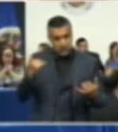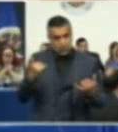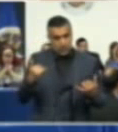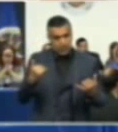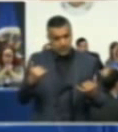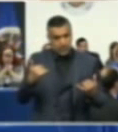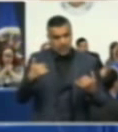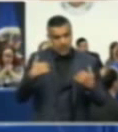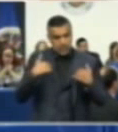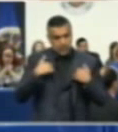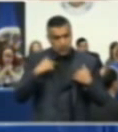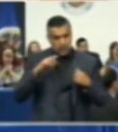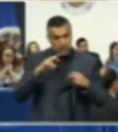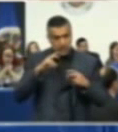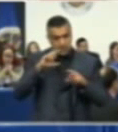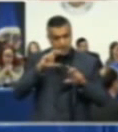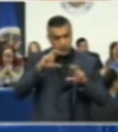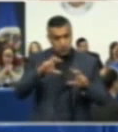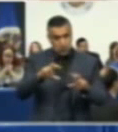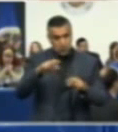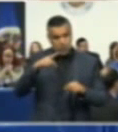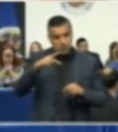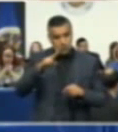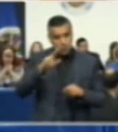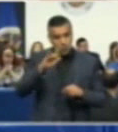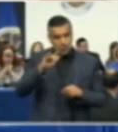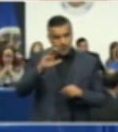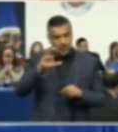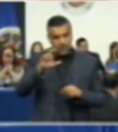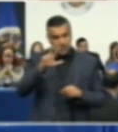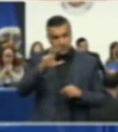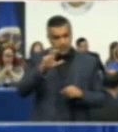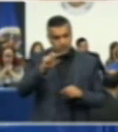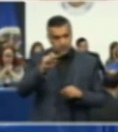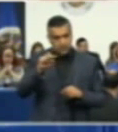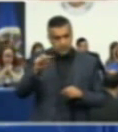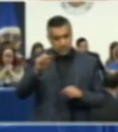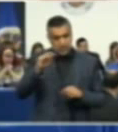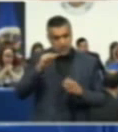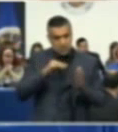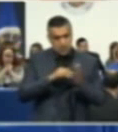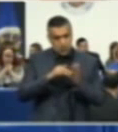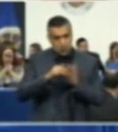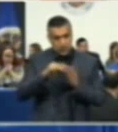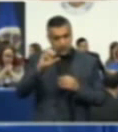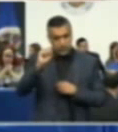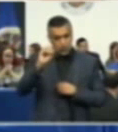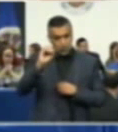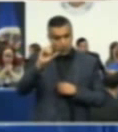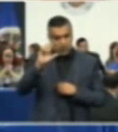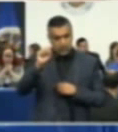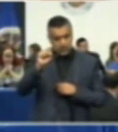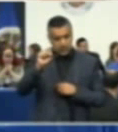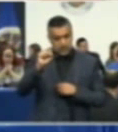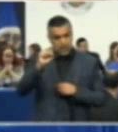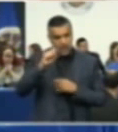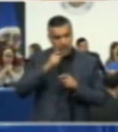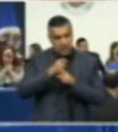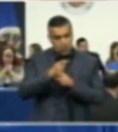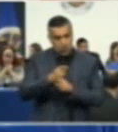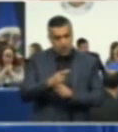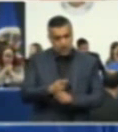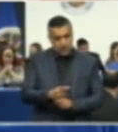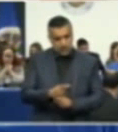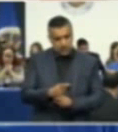actualmente tiene una inversión pública de 578 millones de soles anuales en materia de discapacidad, en materia